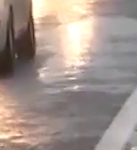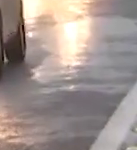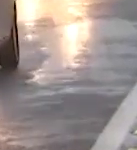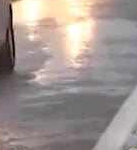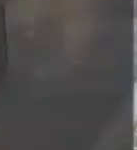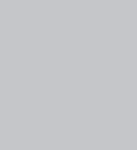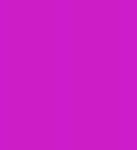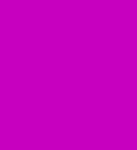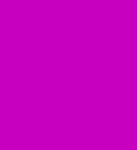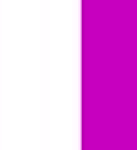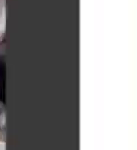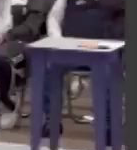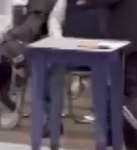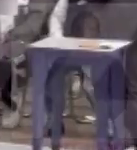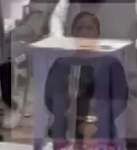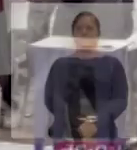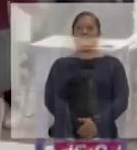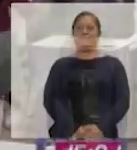inconformidades.